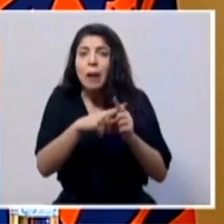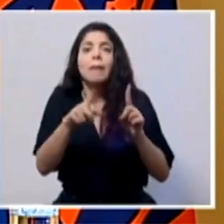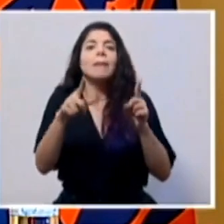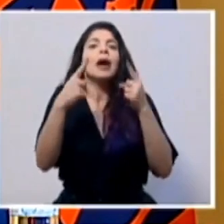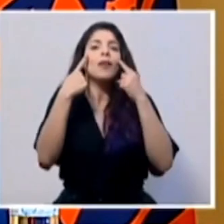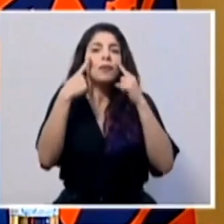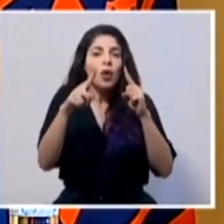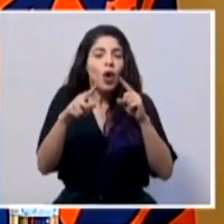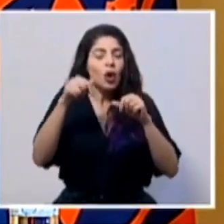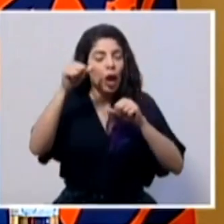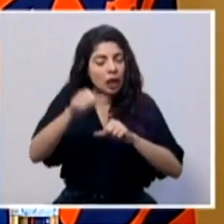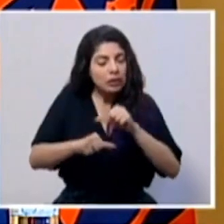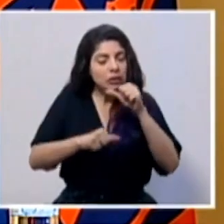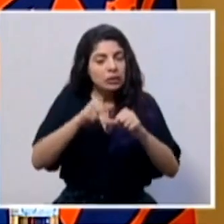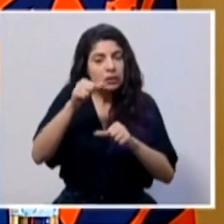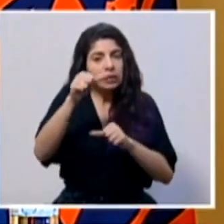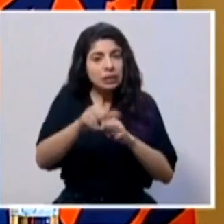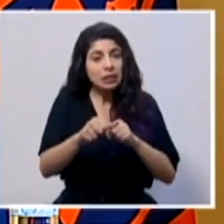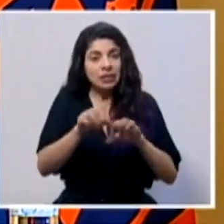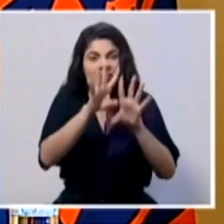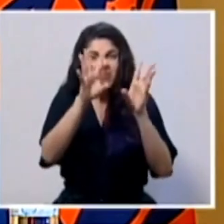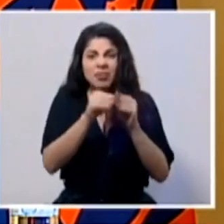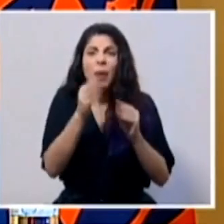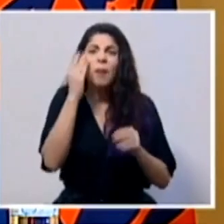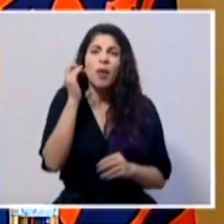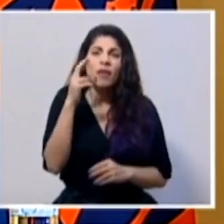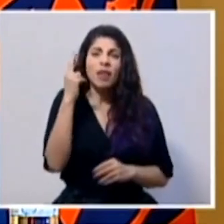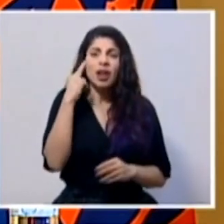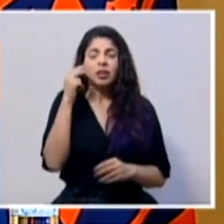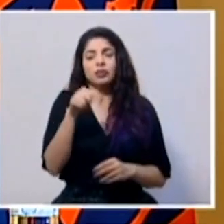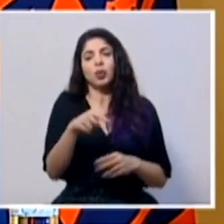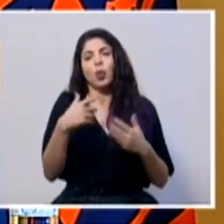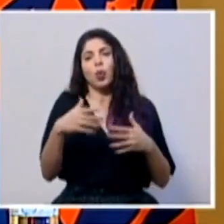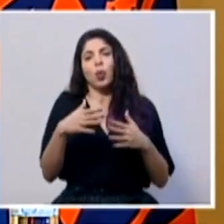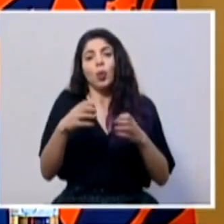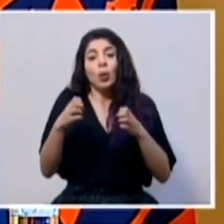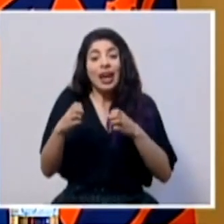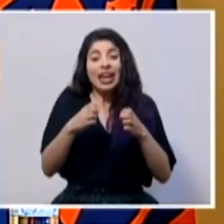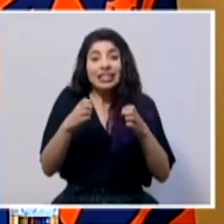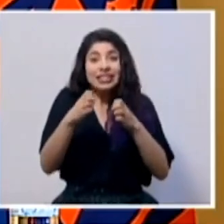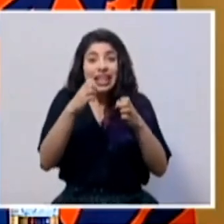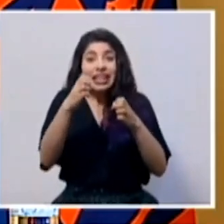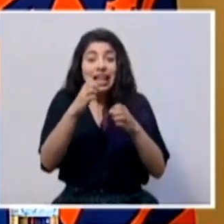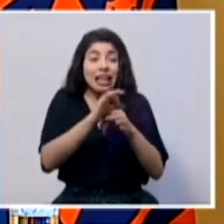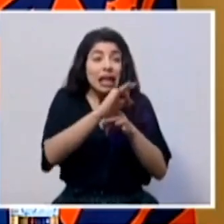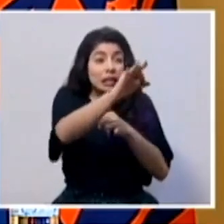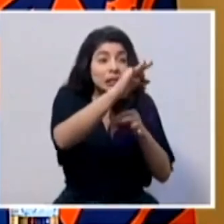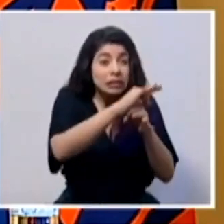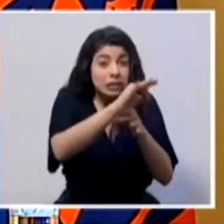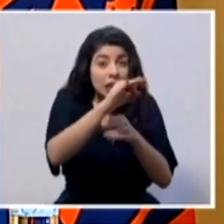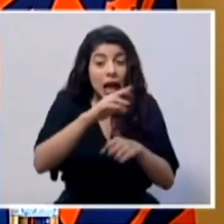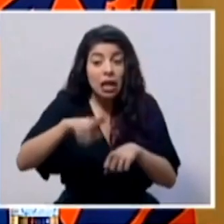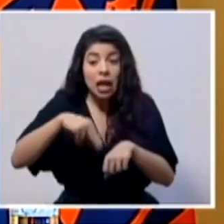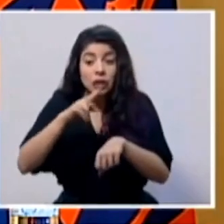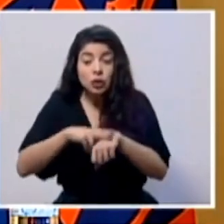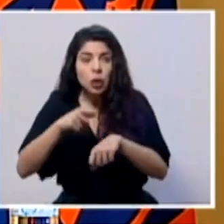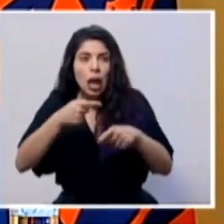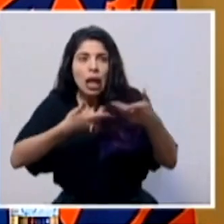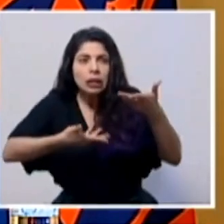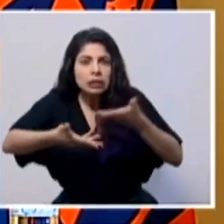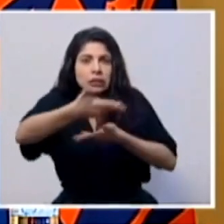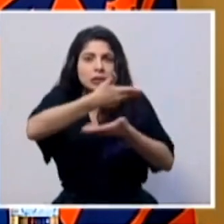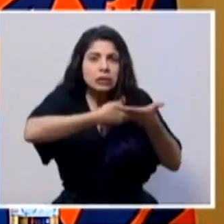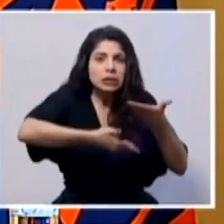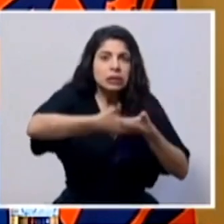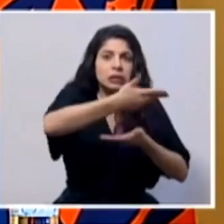adelante. Esto viene en base a una estrategia en donde los hospitales regionales y periféricos se protegen para que hasta donde